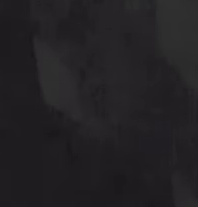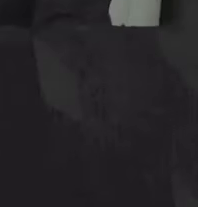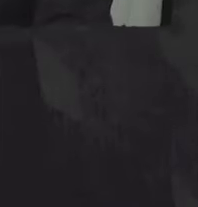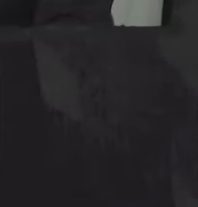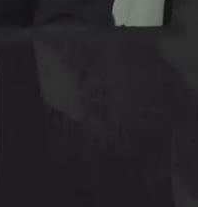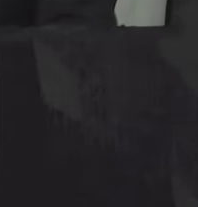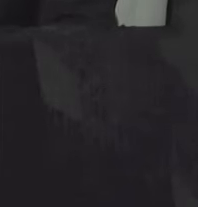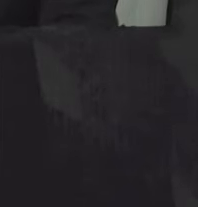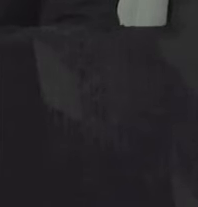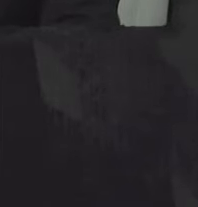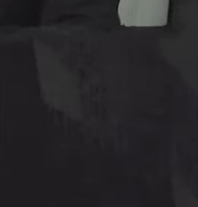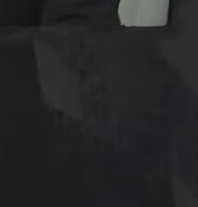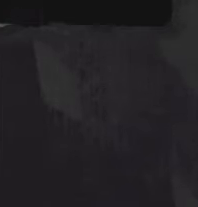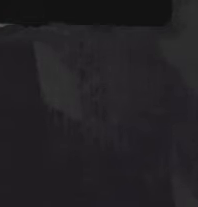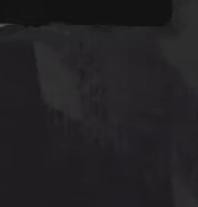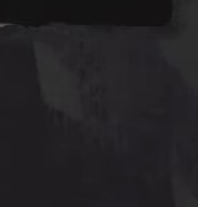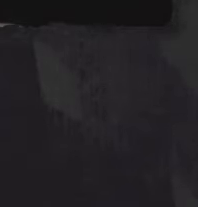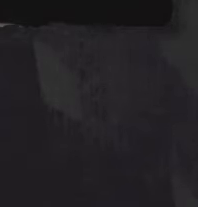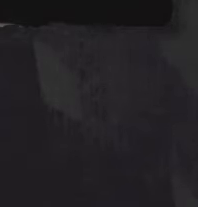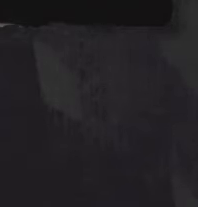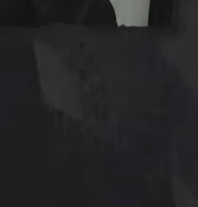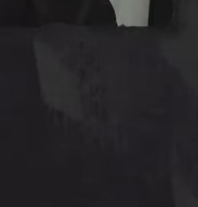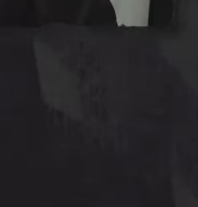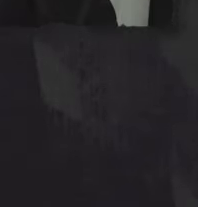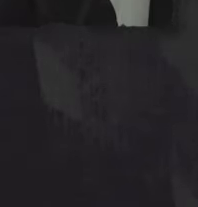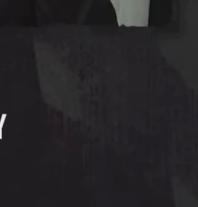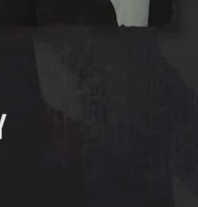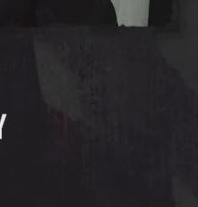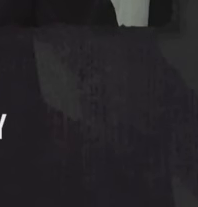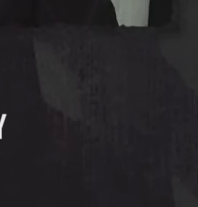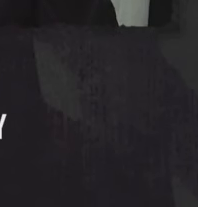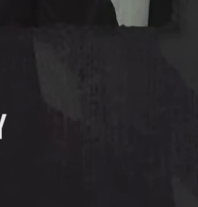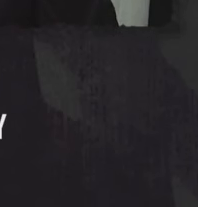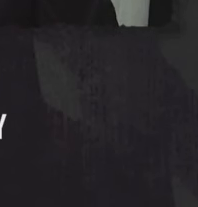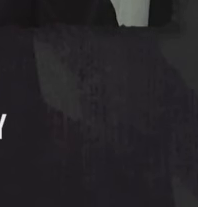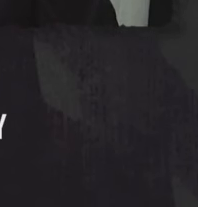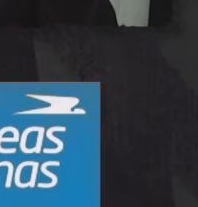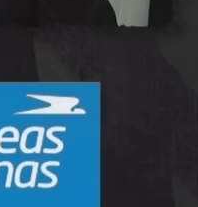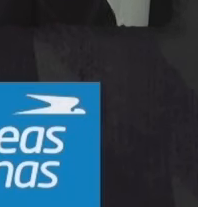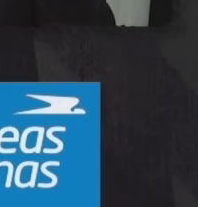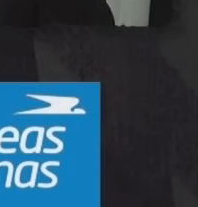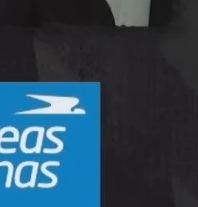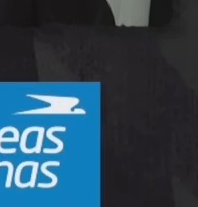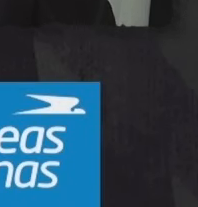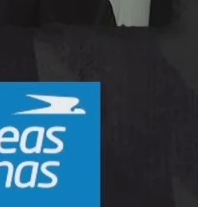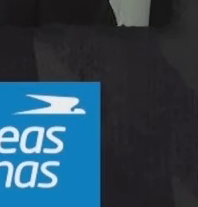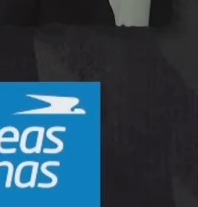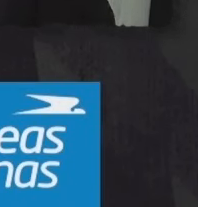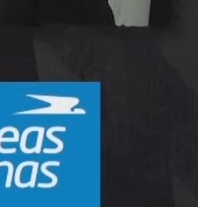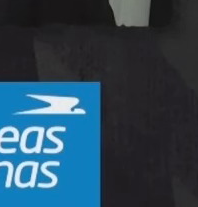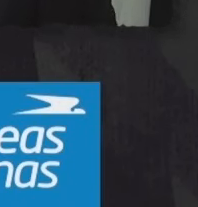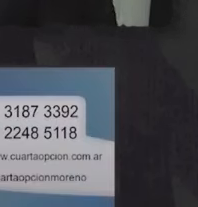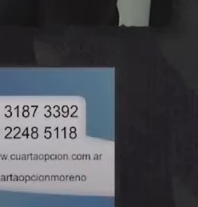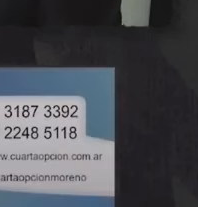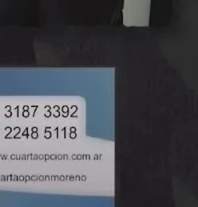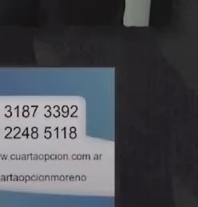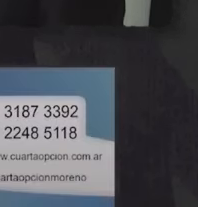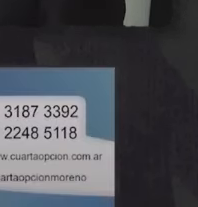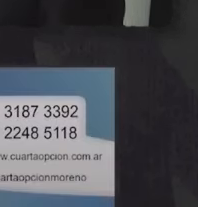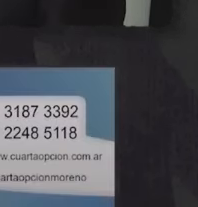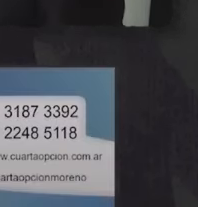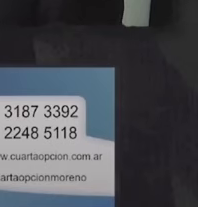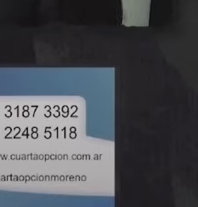el humor a mí me ha salvado el problema es cuando no lo tengo cuando me asusto cuando tengo miedo y de